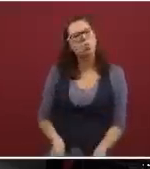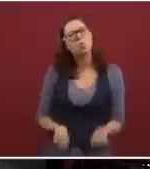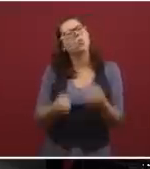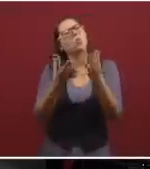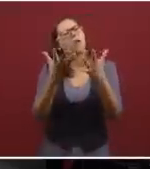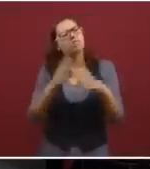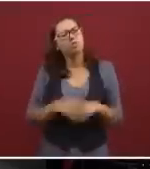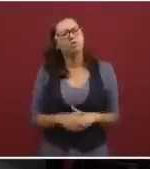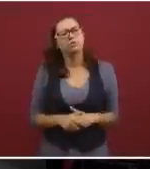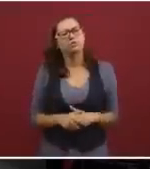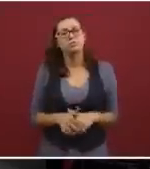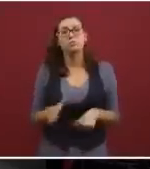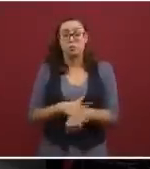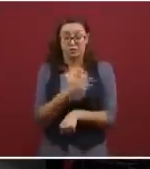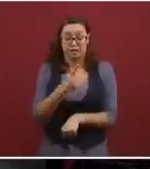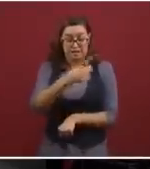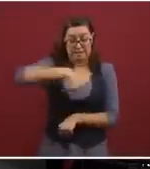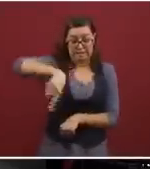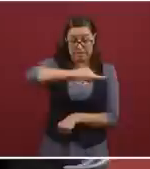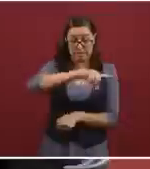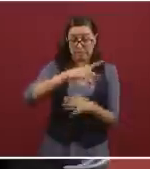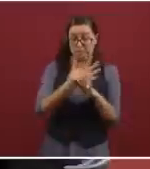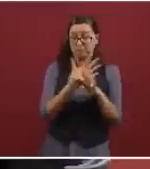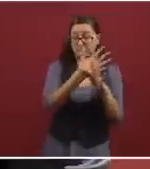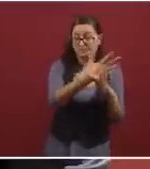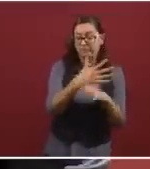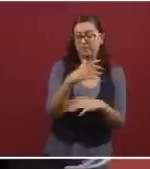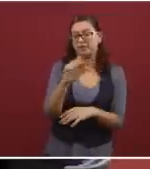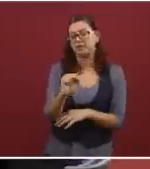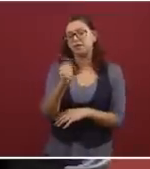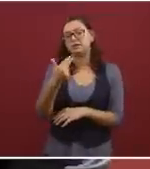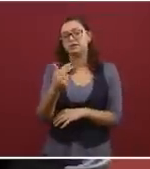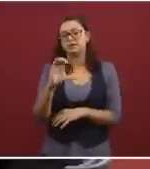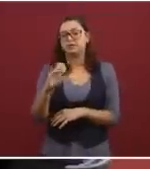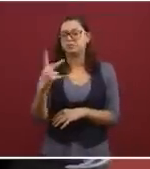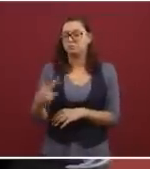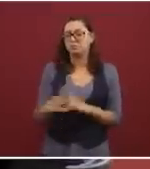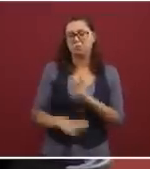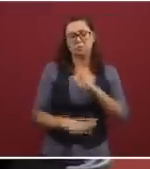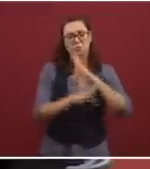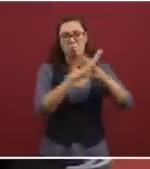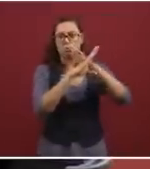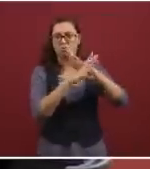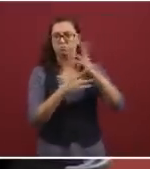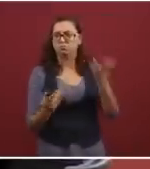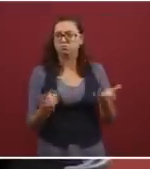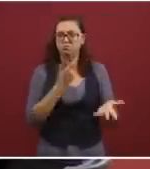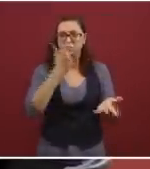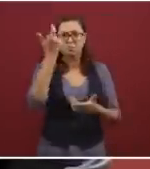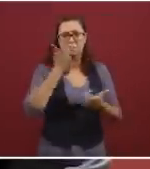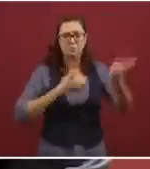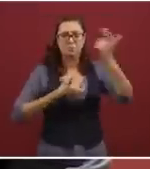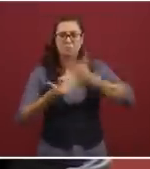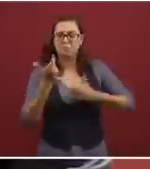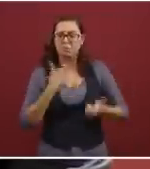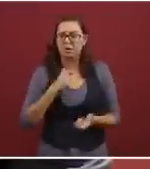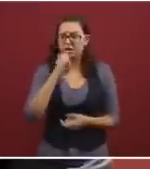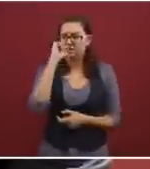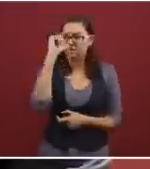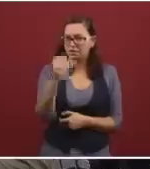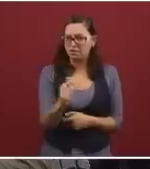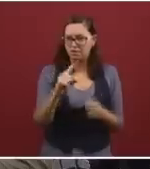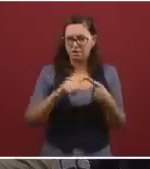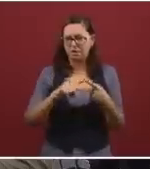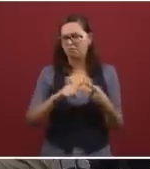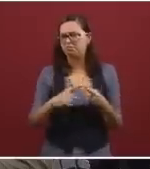hablaban incluso de que la Secretaría de Hacienda a veces los tenía bloqueados y no les liberaba los recursos. Esa es la primera pregunta. ¿A